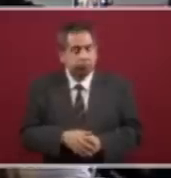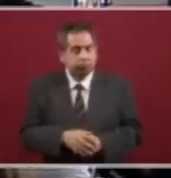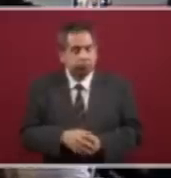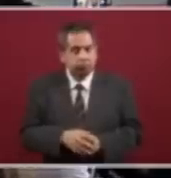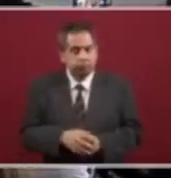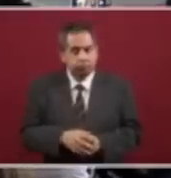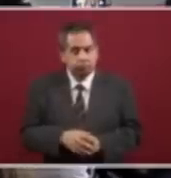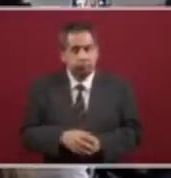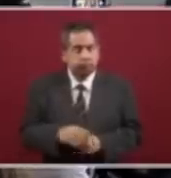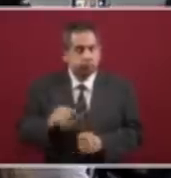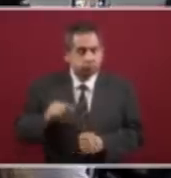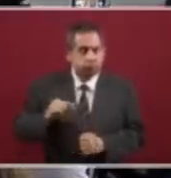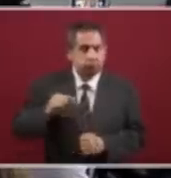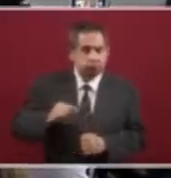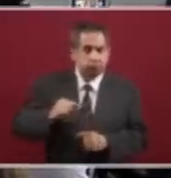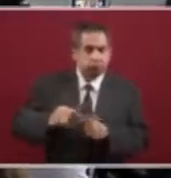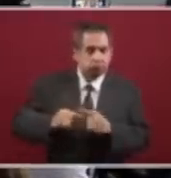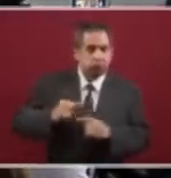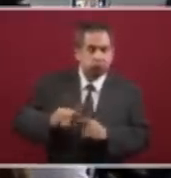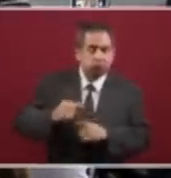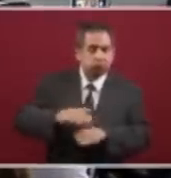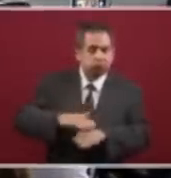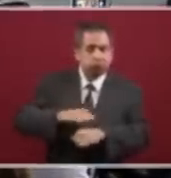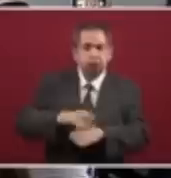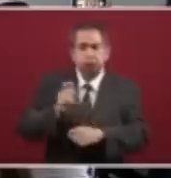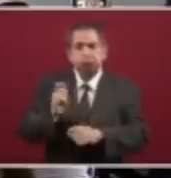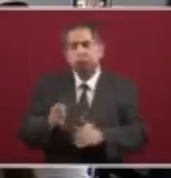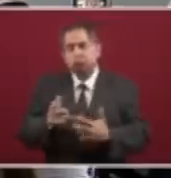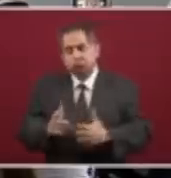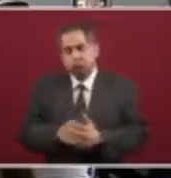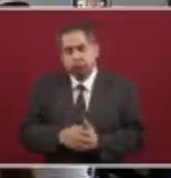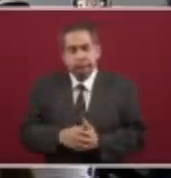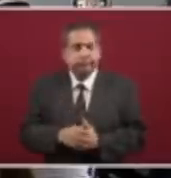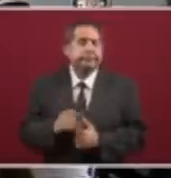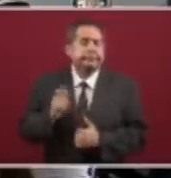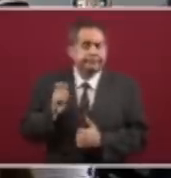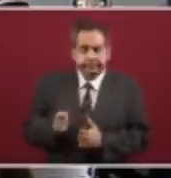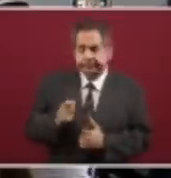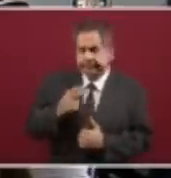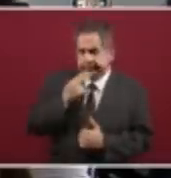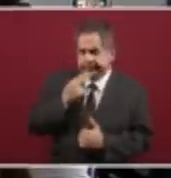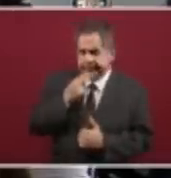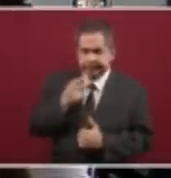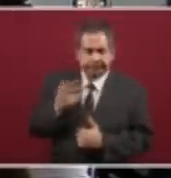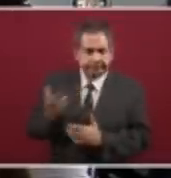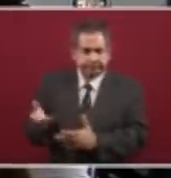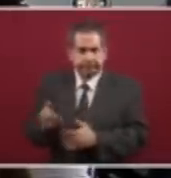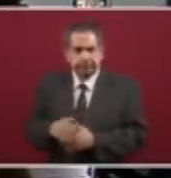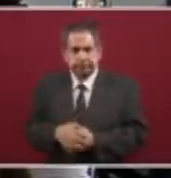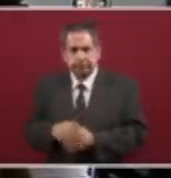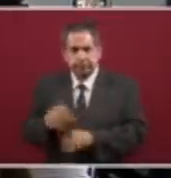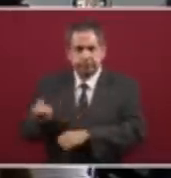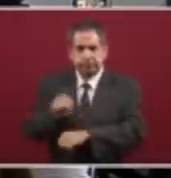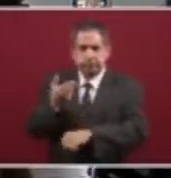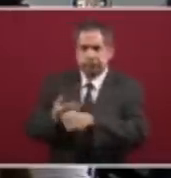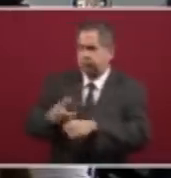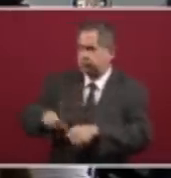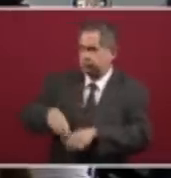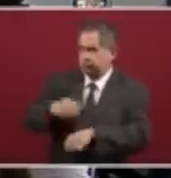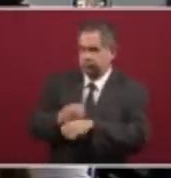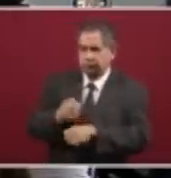con sólida la función de la secretaría de gobernación